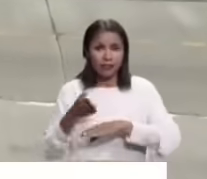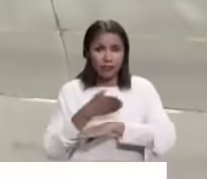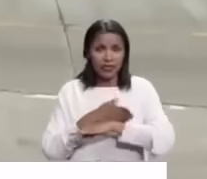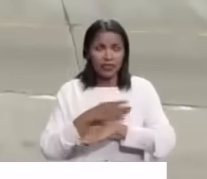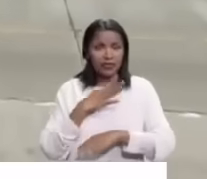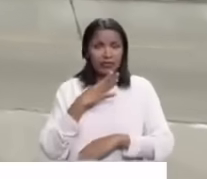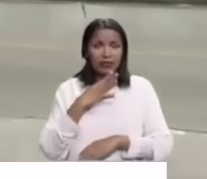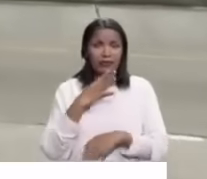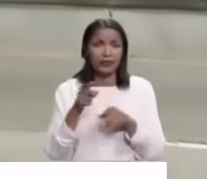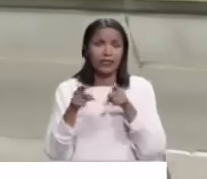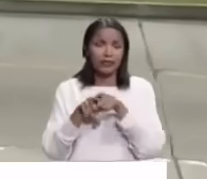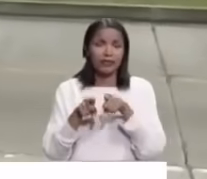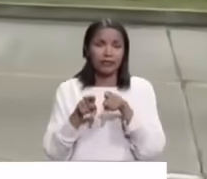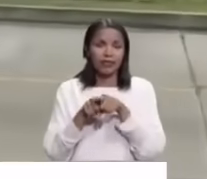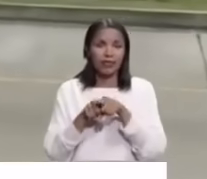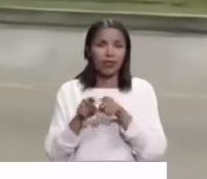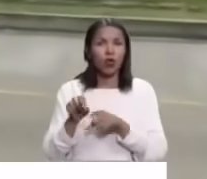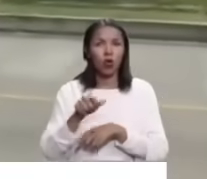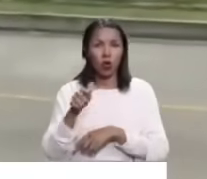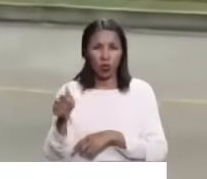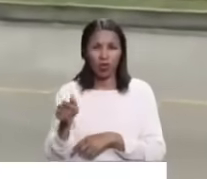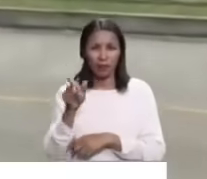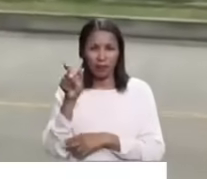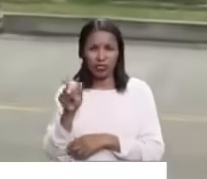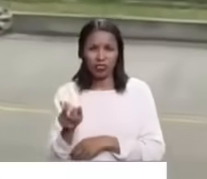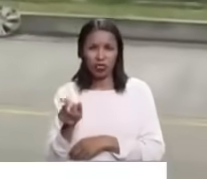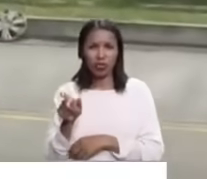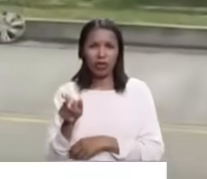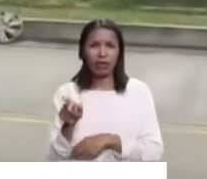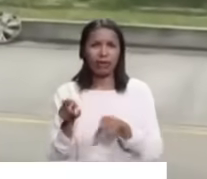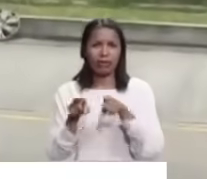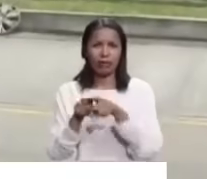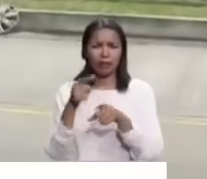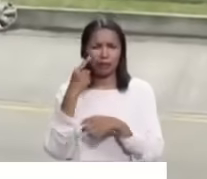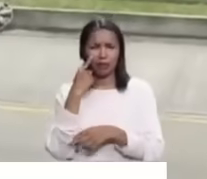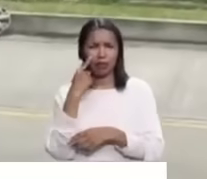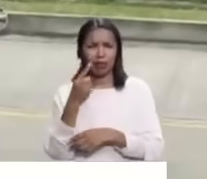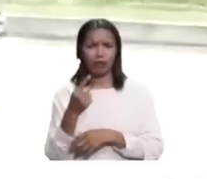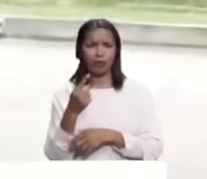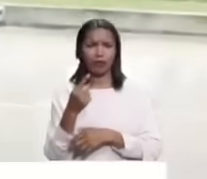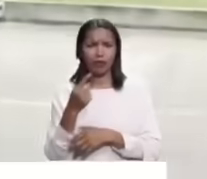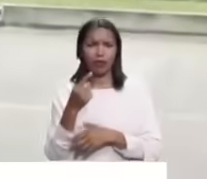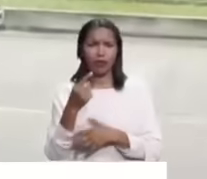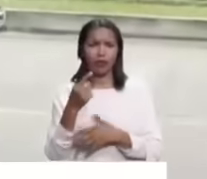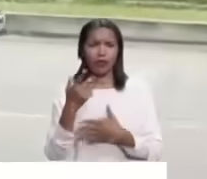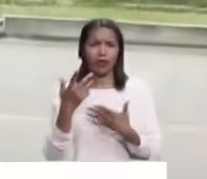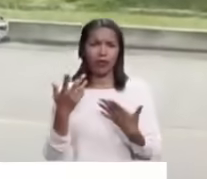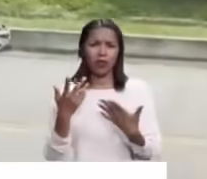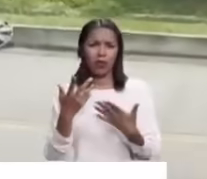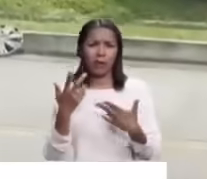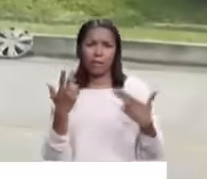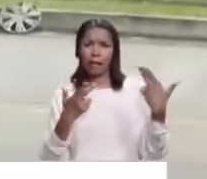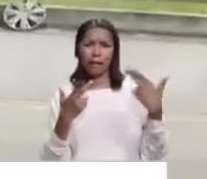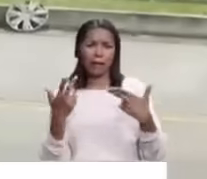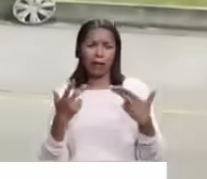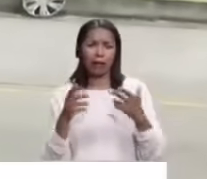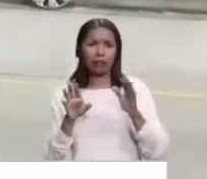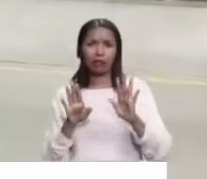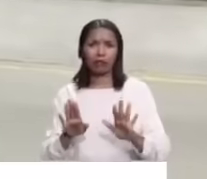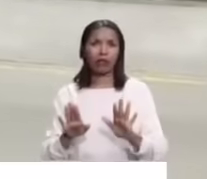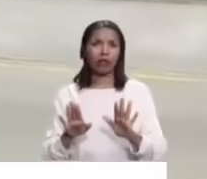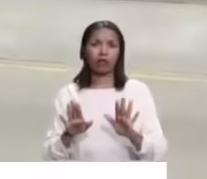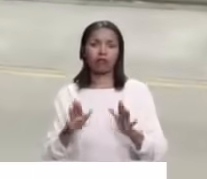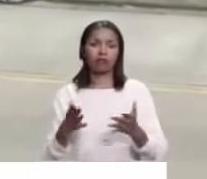hace unos minutos con otro de los conductores que venían en el momento que se dio esta balacera, porque realmente